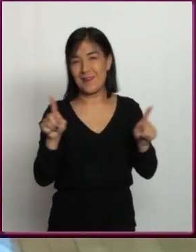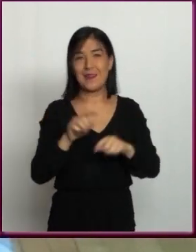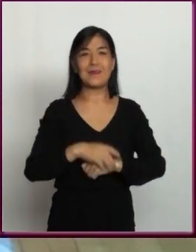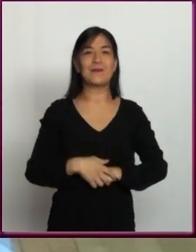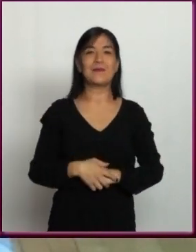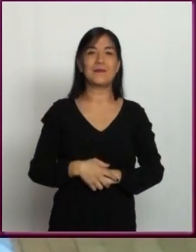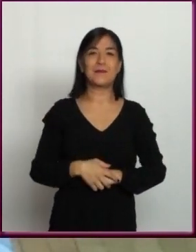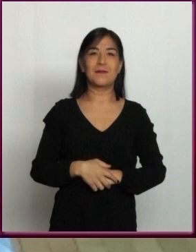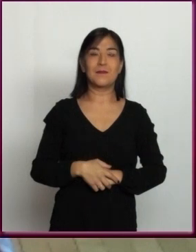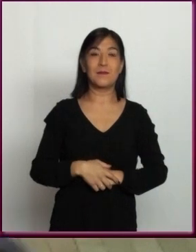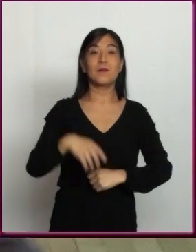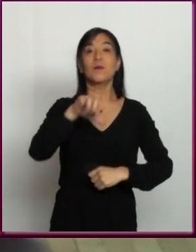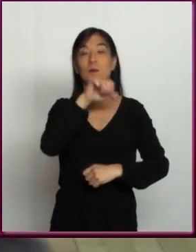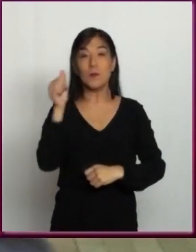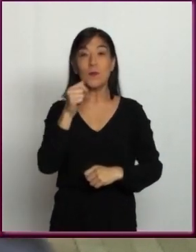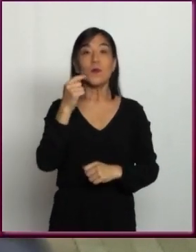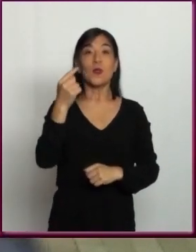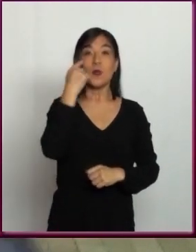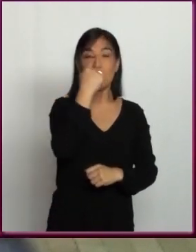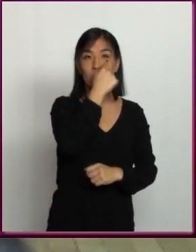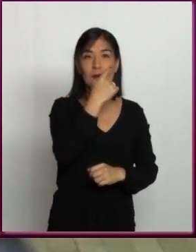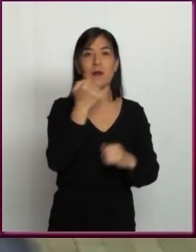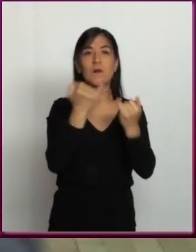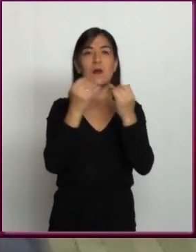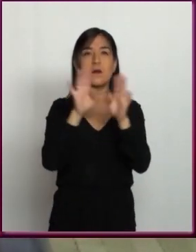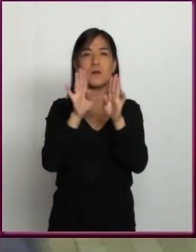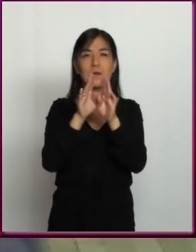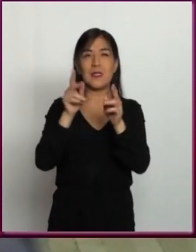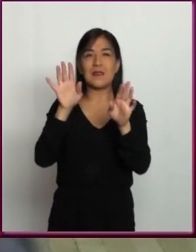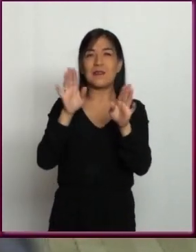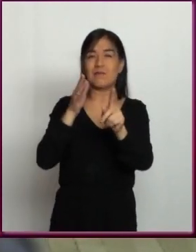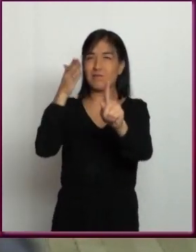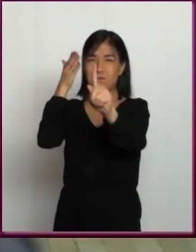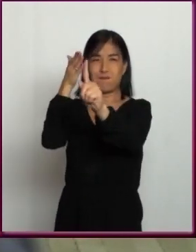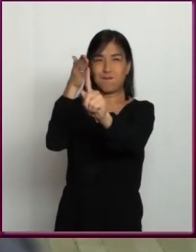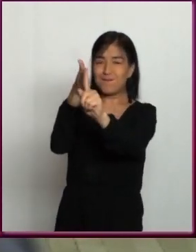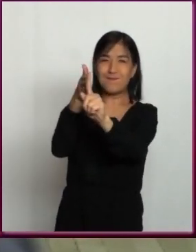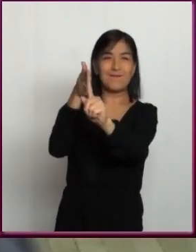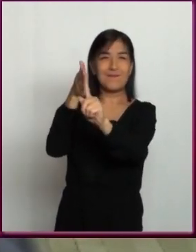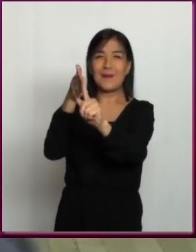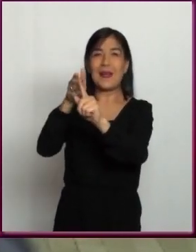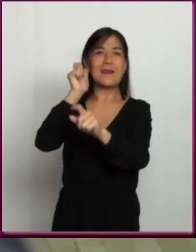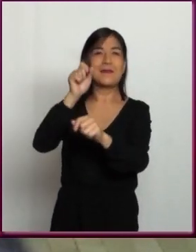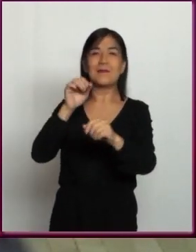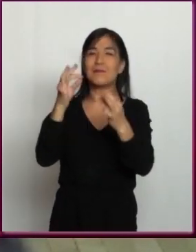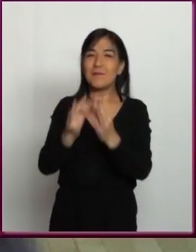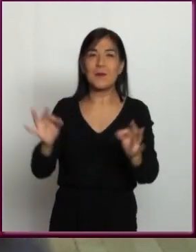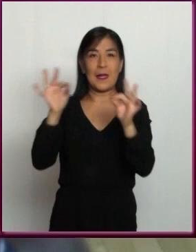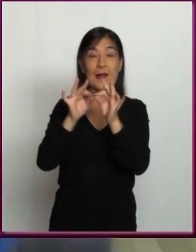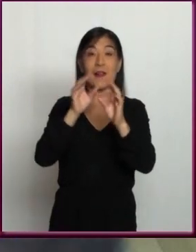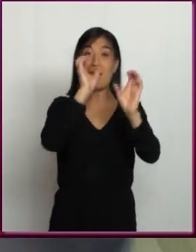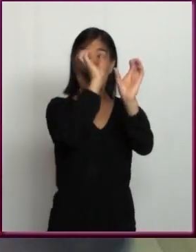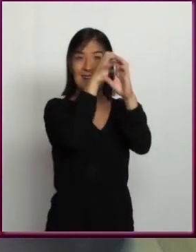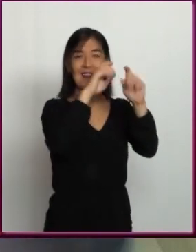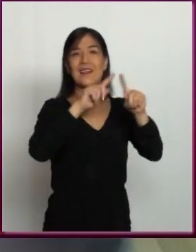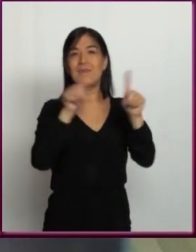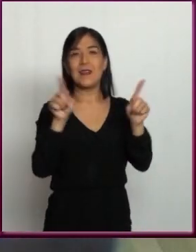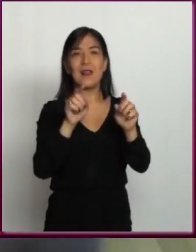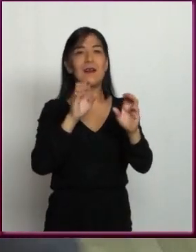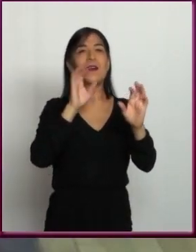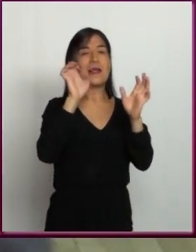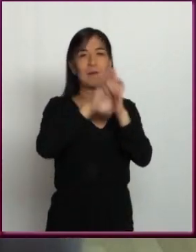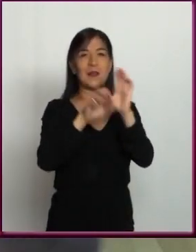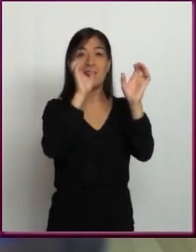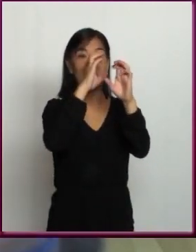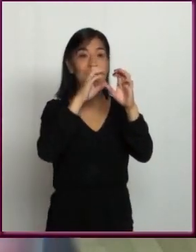Por otro lado, el ojo tiene más concentrados los sensores en un punto muy específico. A diferencia de la cámara, tú en tu cámara puedes ver tu